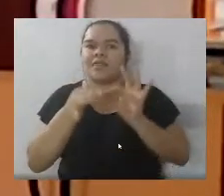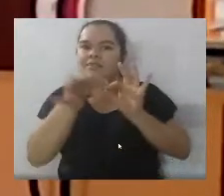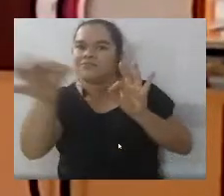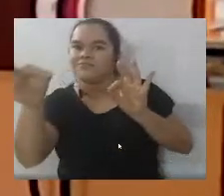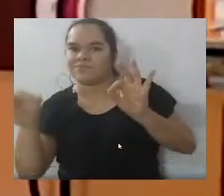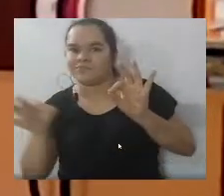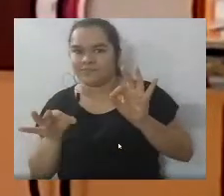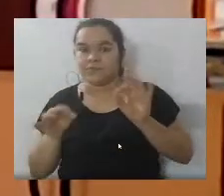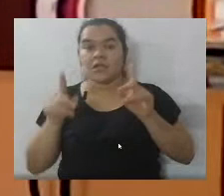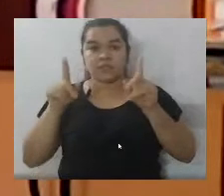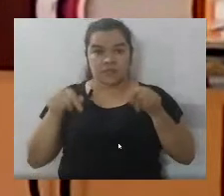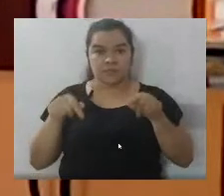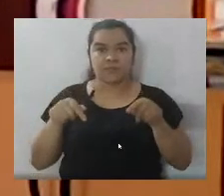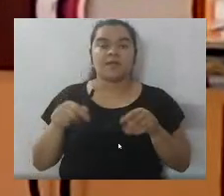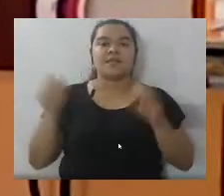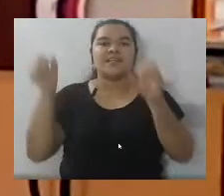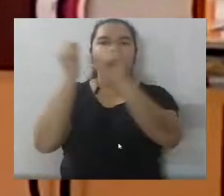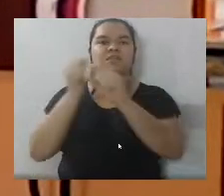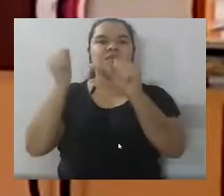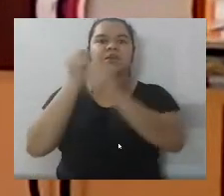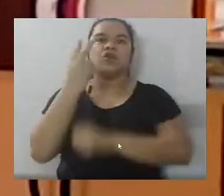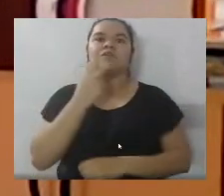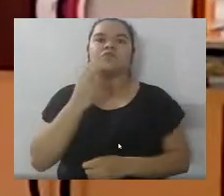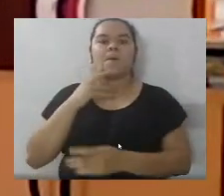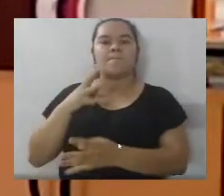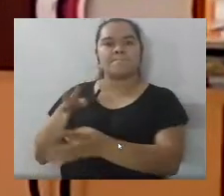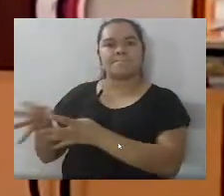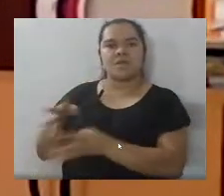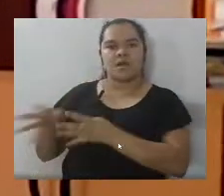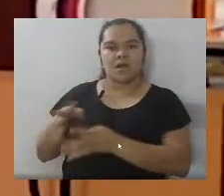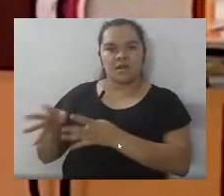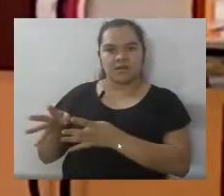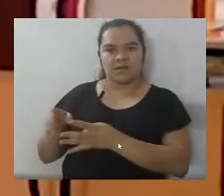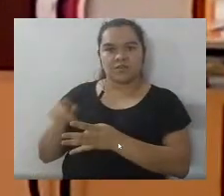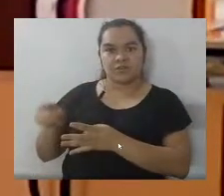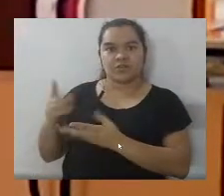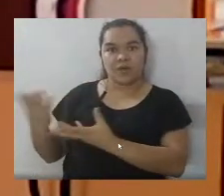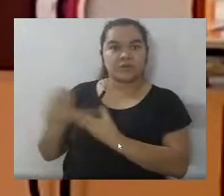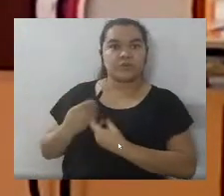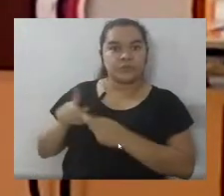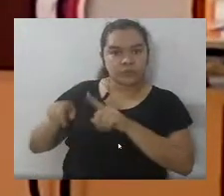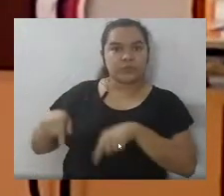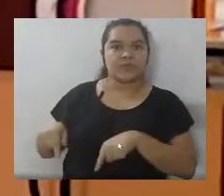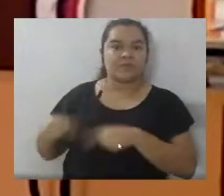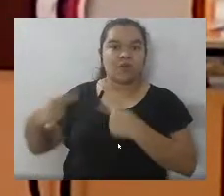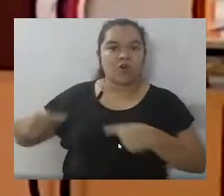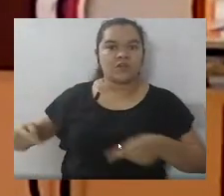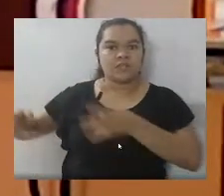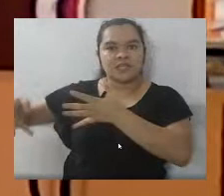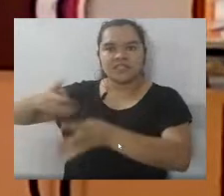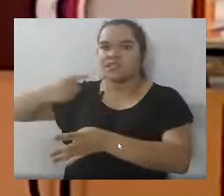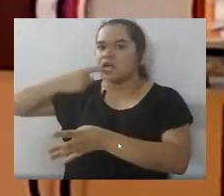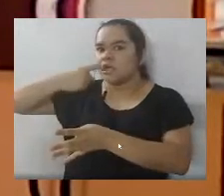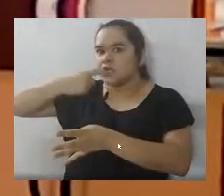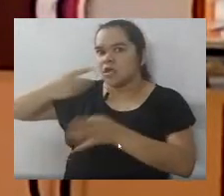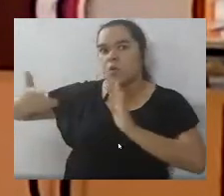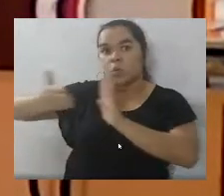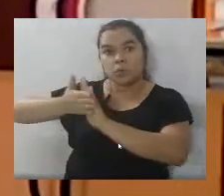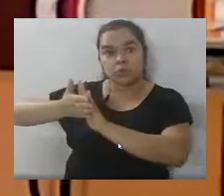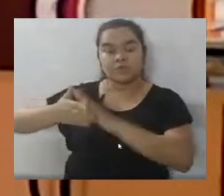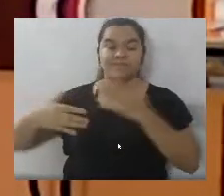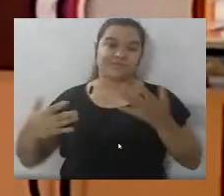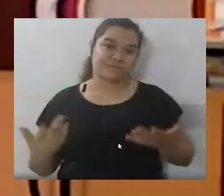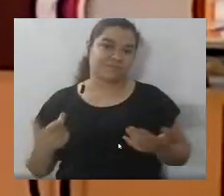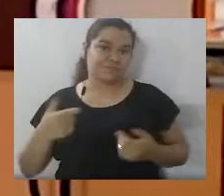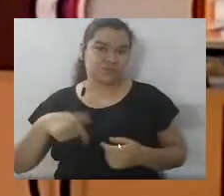interactuando también con los ingenieros electromecánicos, que también nos ayudan en la parte del equipamiento electromecánico. Y en ese sentido,